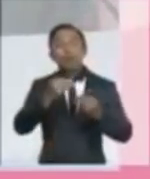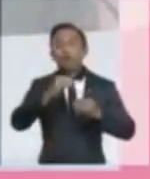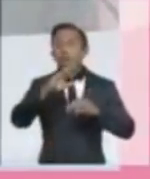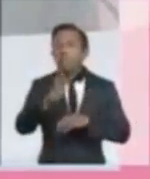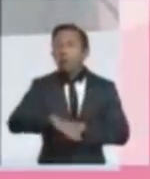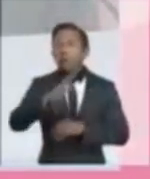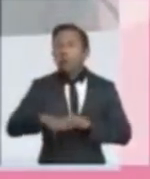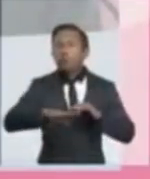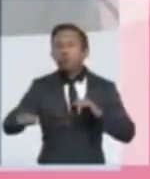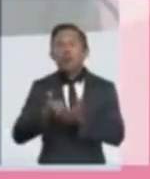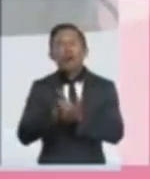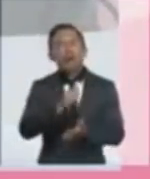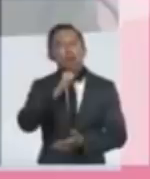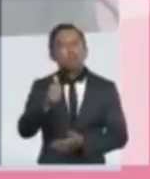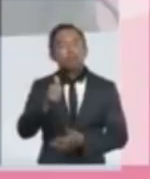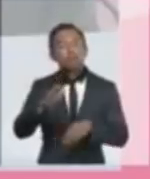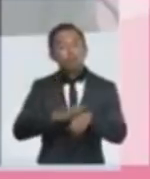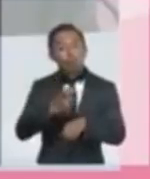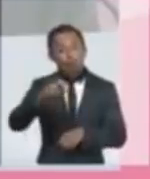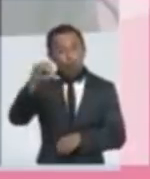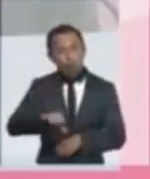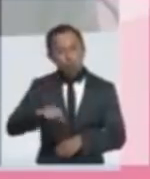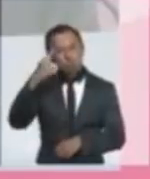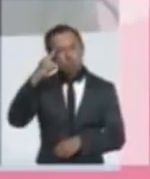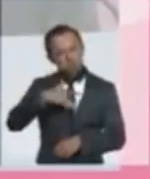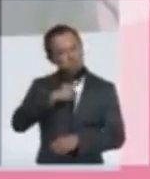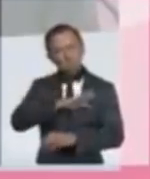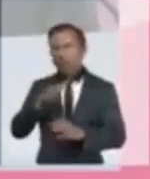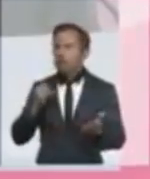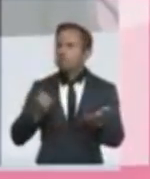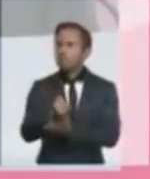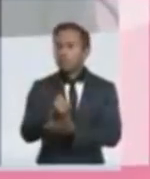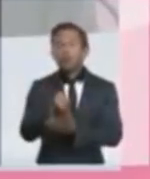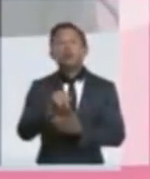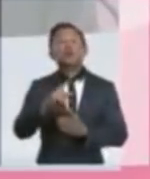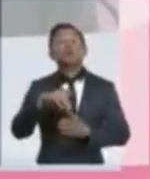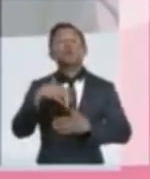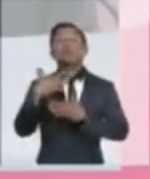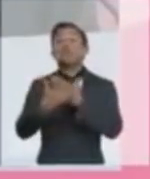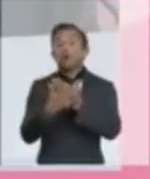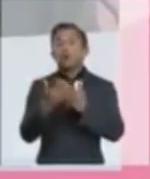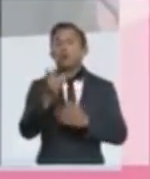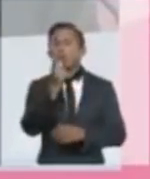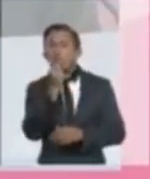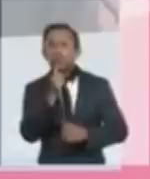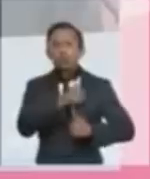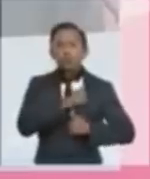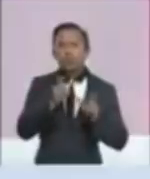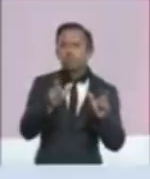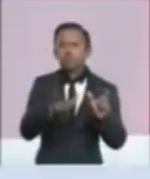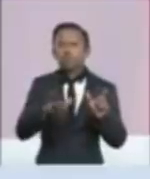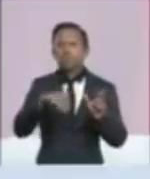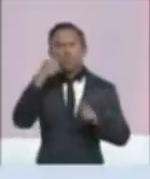hoy creo que tengo que tomar una decisión. Tenemos que cambiar el sistema de seguridad. Hay que contratar a los